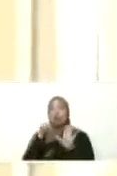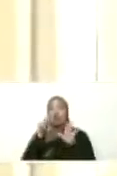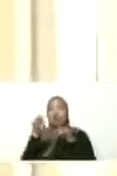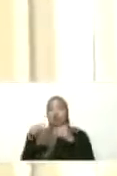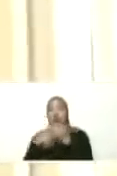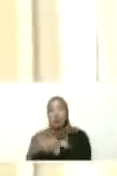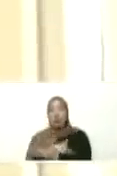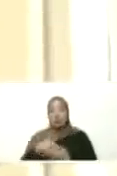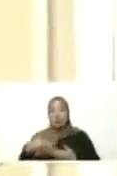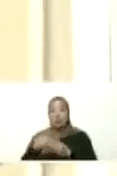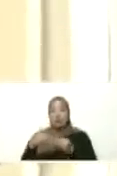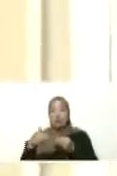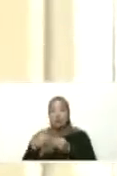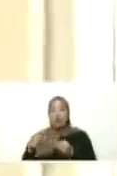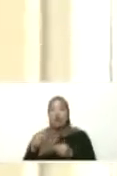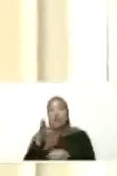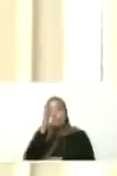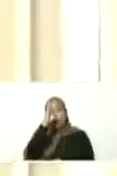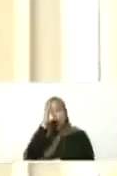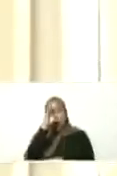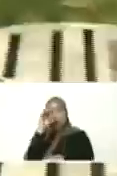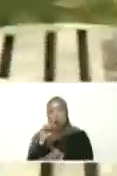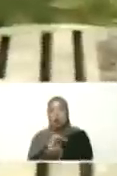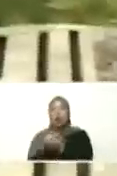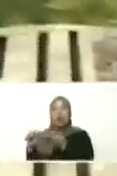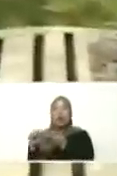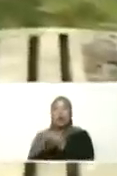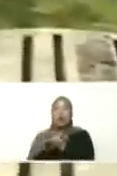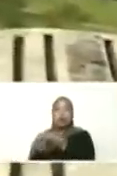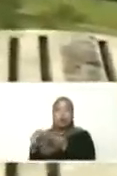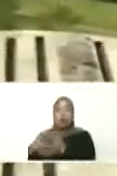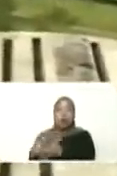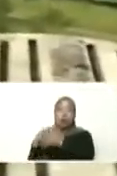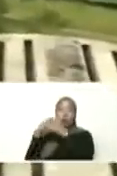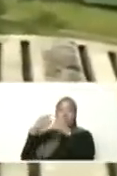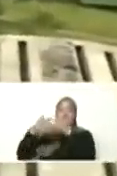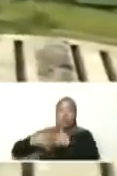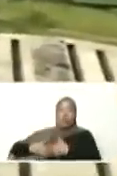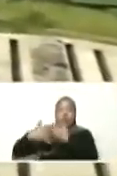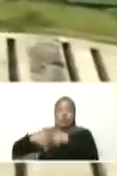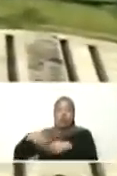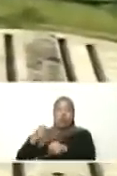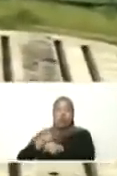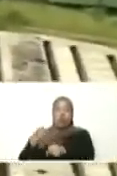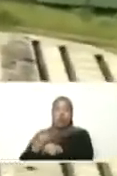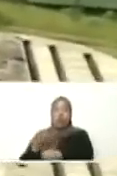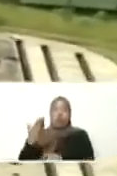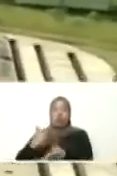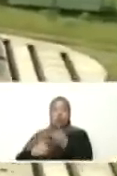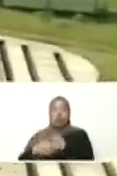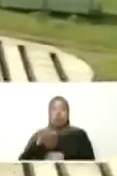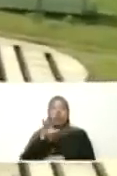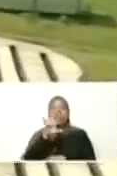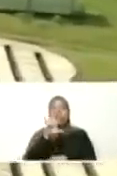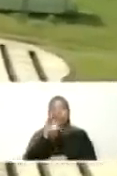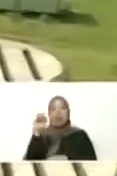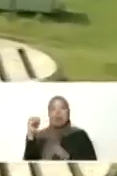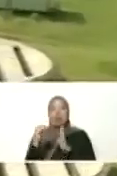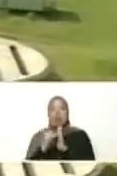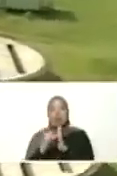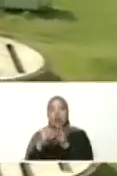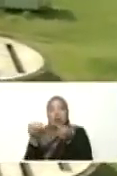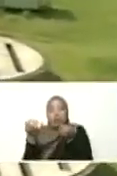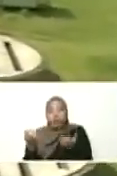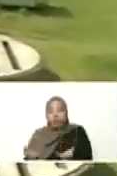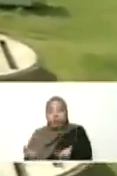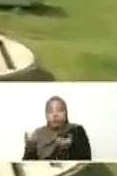bolívares para el apalancamiento productivo de esta planta y poder tener los silos para la recepción de más de 500 mil kilos de